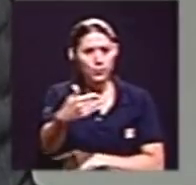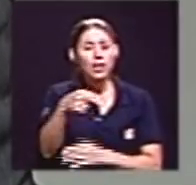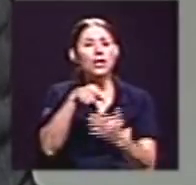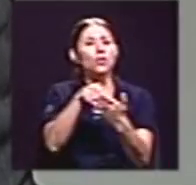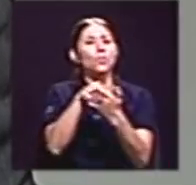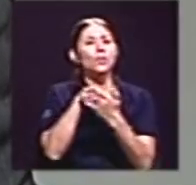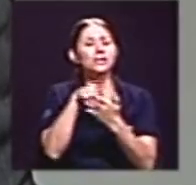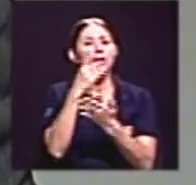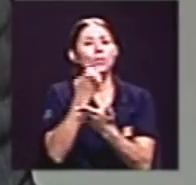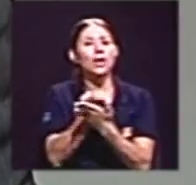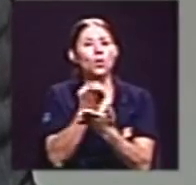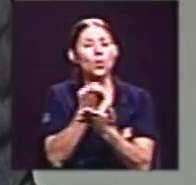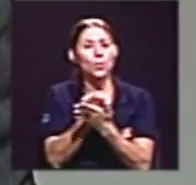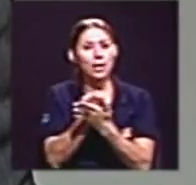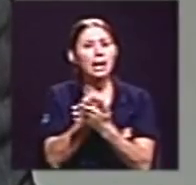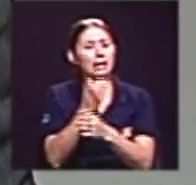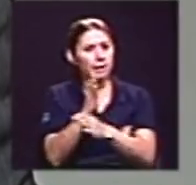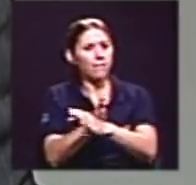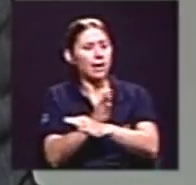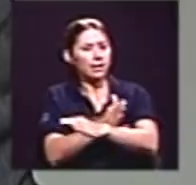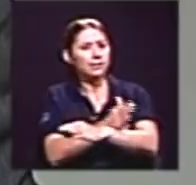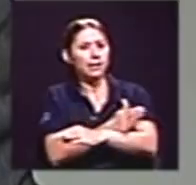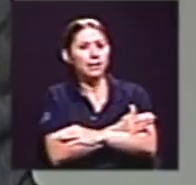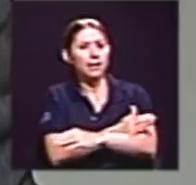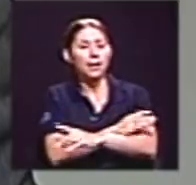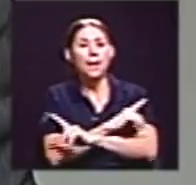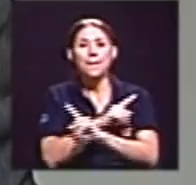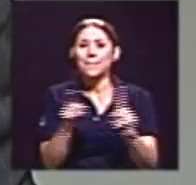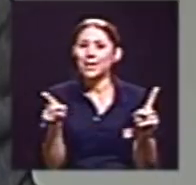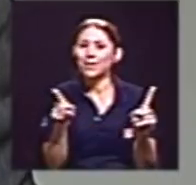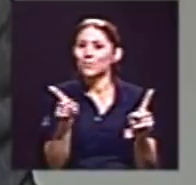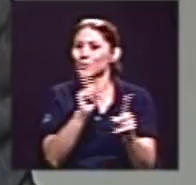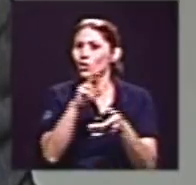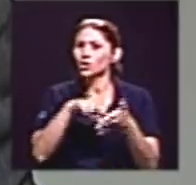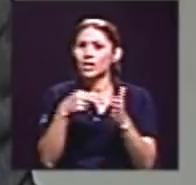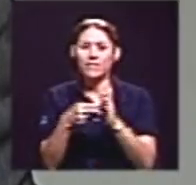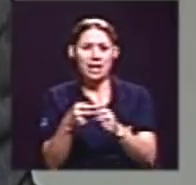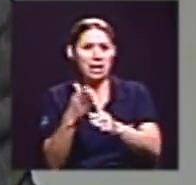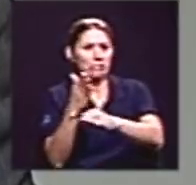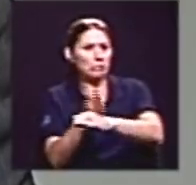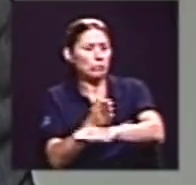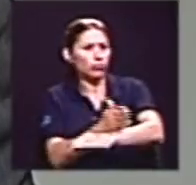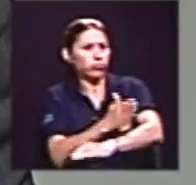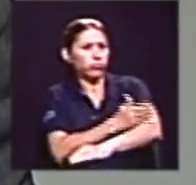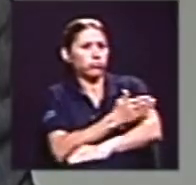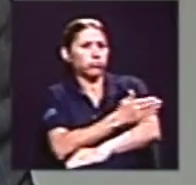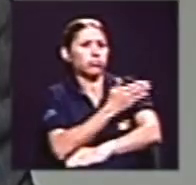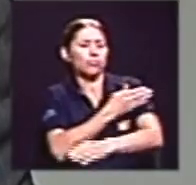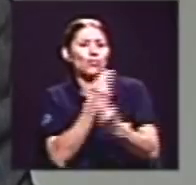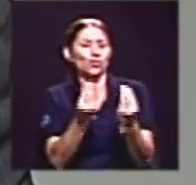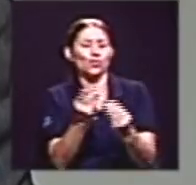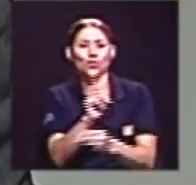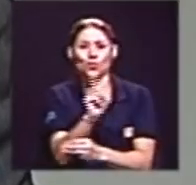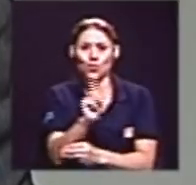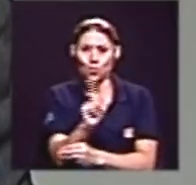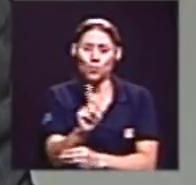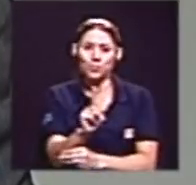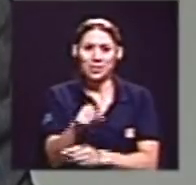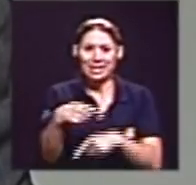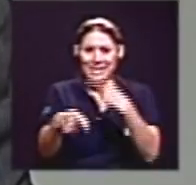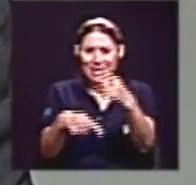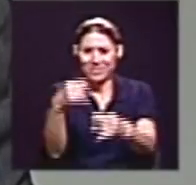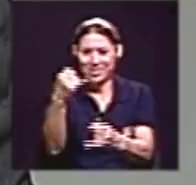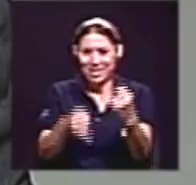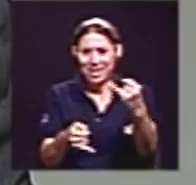es una economía que va a crecer, pero tampoco va a crecer muchísimo. De hecho, ya el cuarto trimestre del 2009 esperamos que